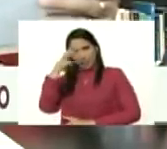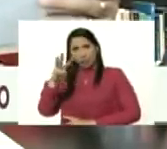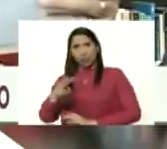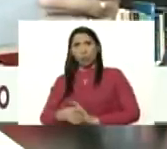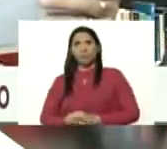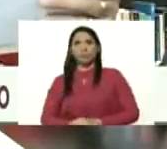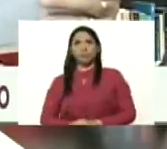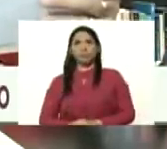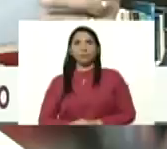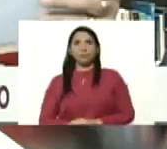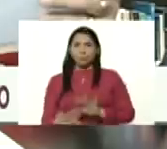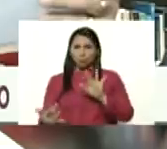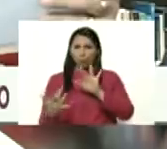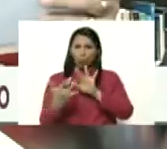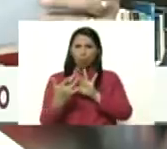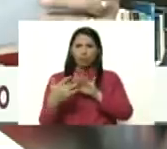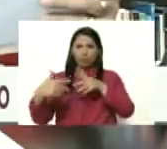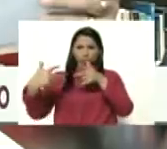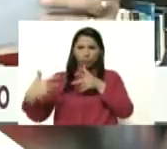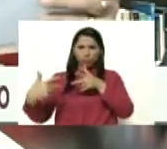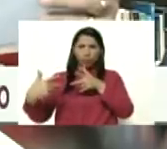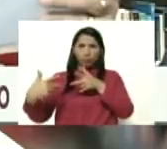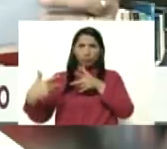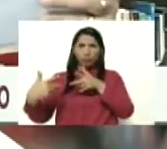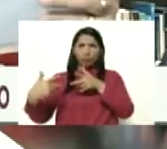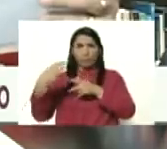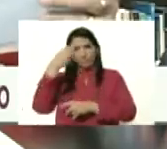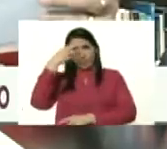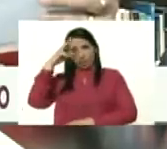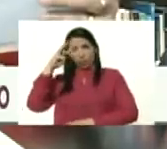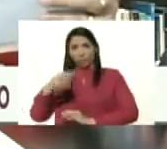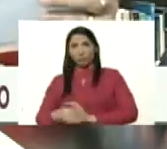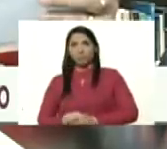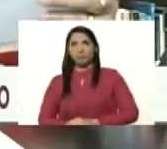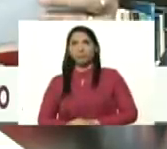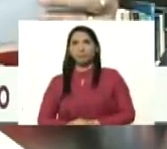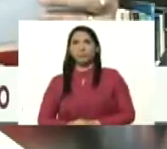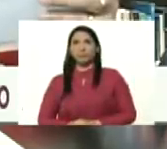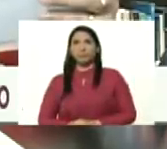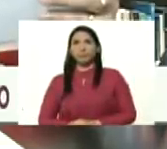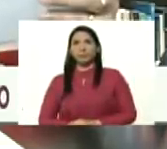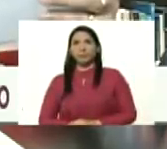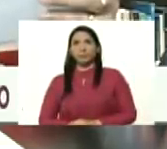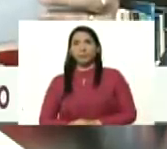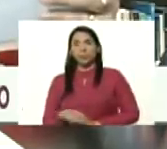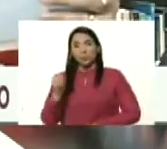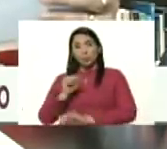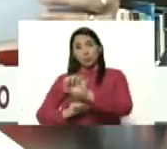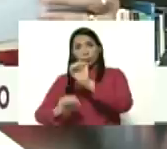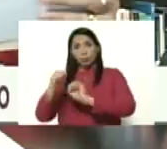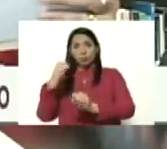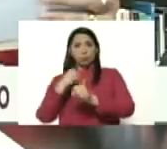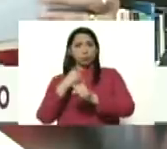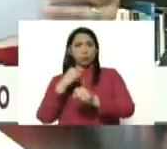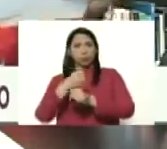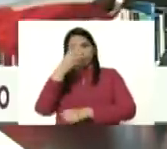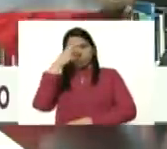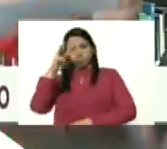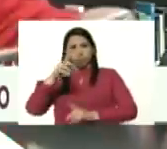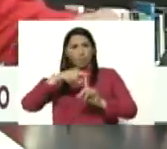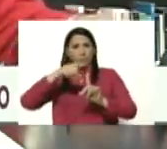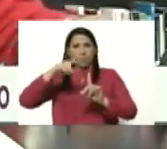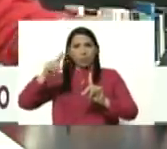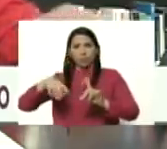Está bien conectado el streaming con México. Del Sindicato Mexicano de